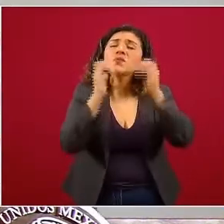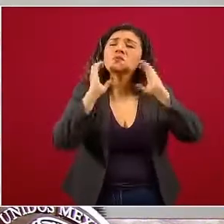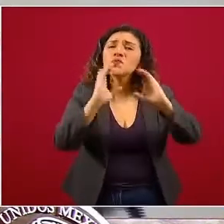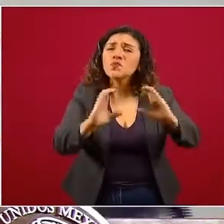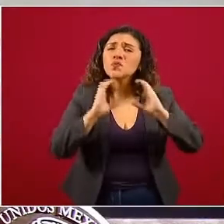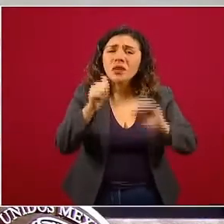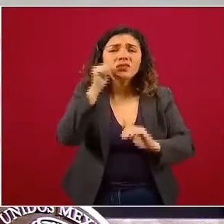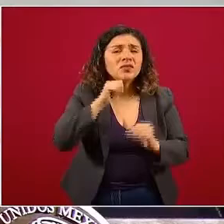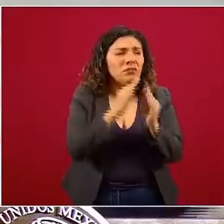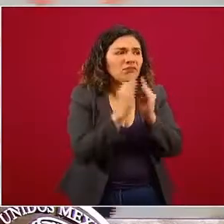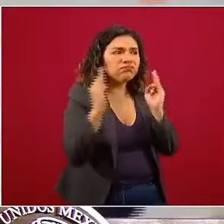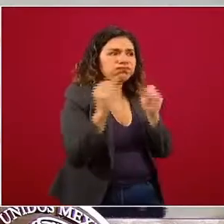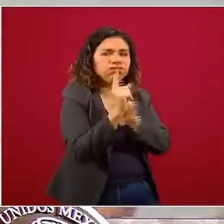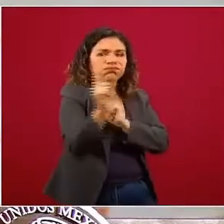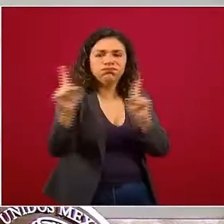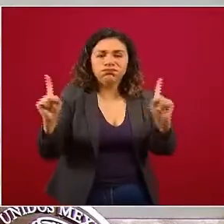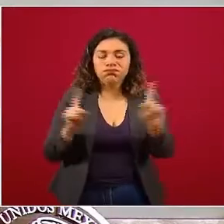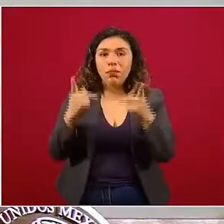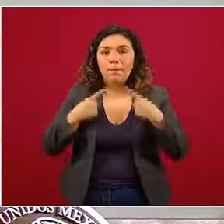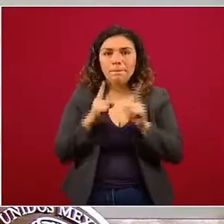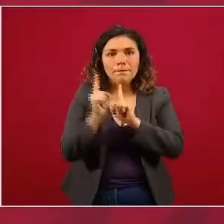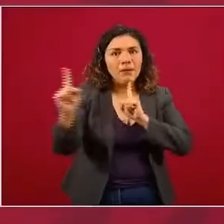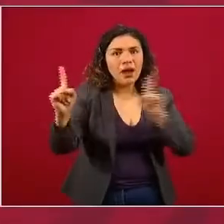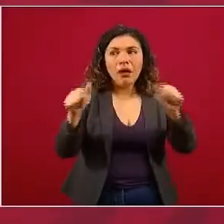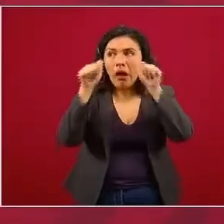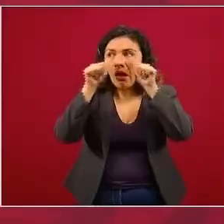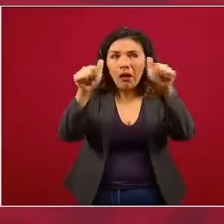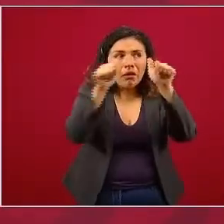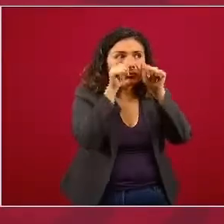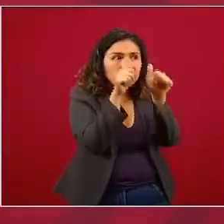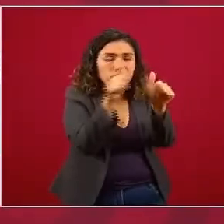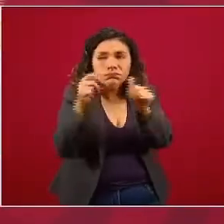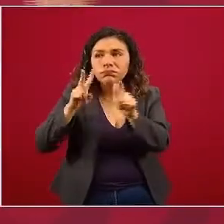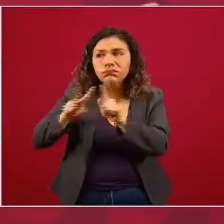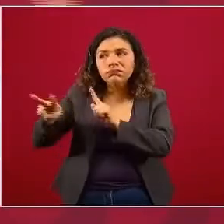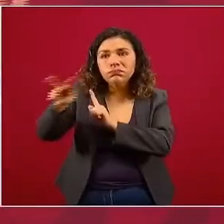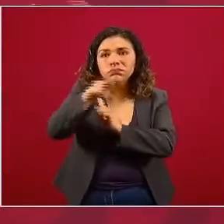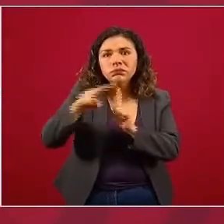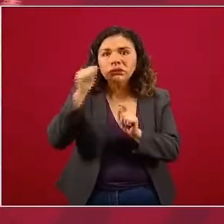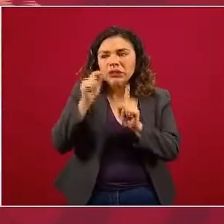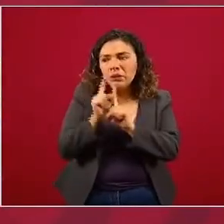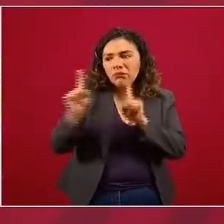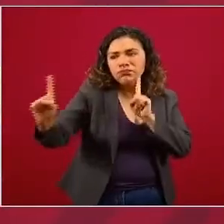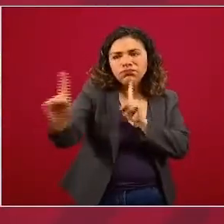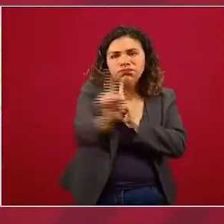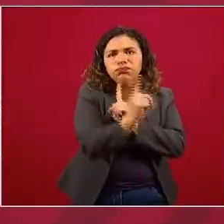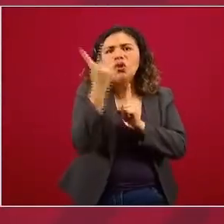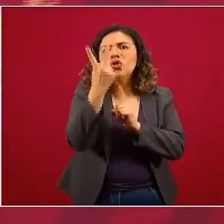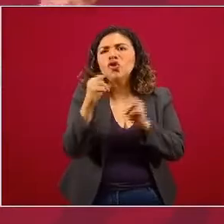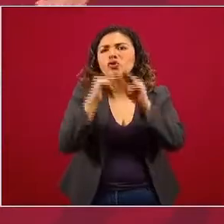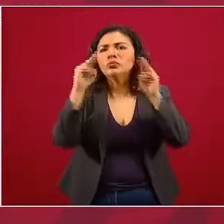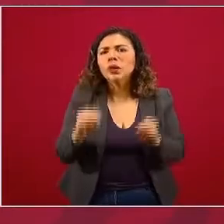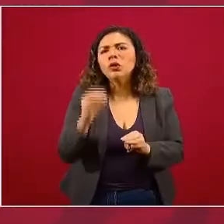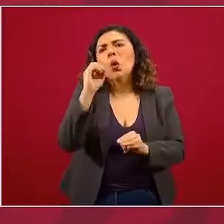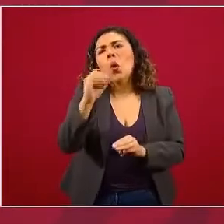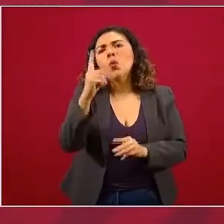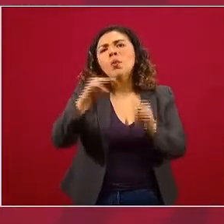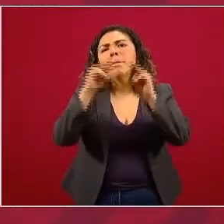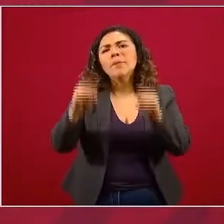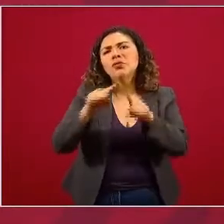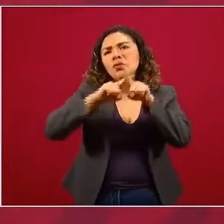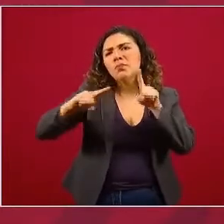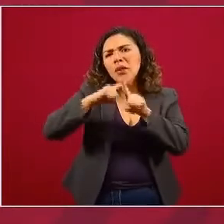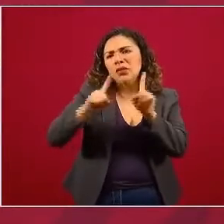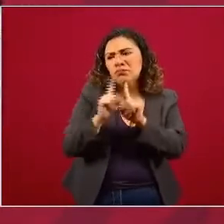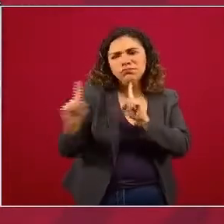precaución, conservando la sana distancia. En todo momento mantenga atención de estar a 2 metros o 1,5 metros de cualquier otra